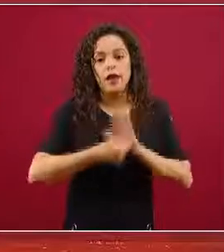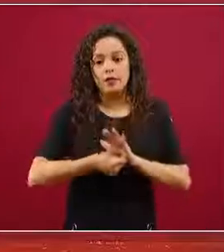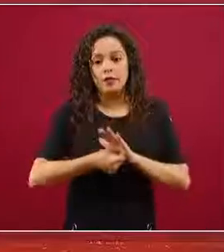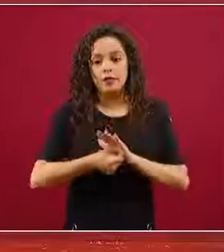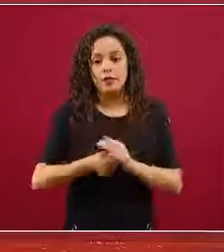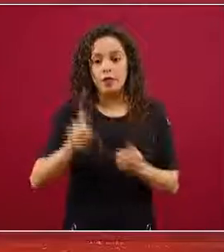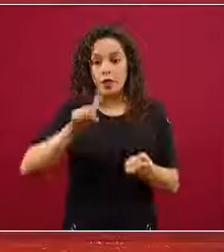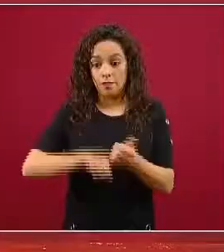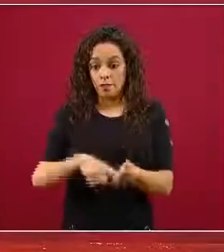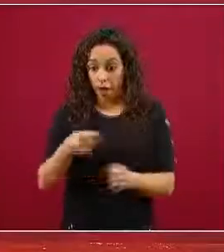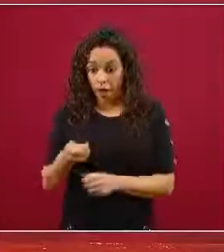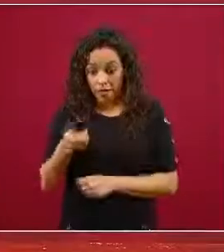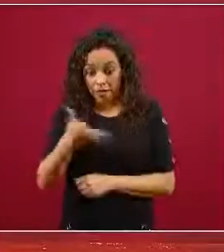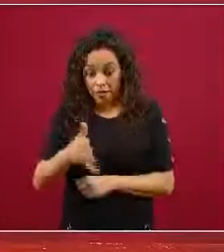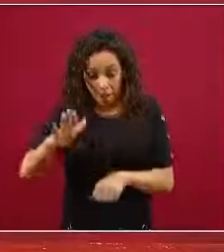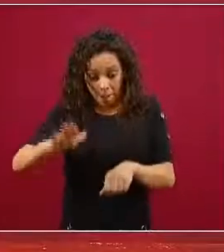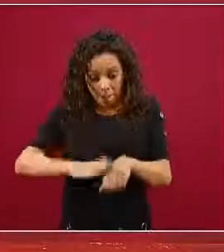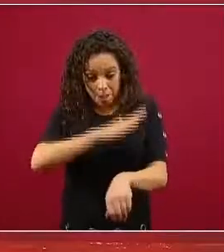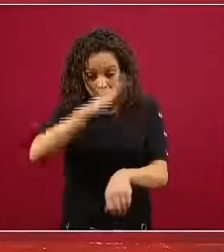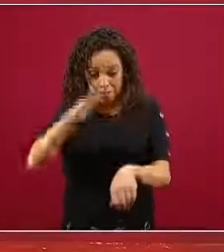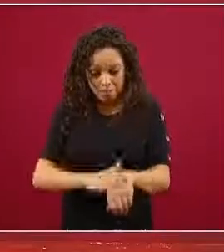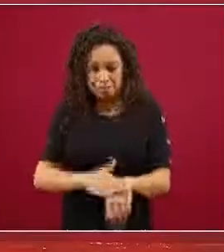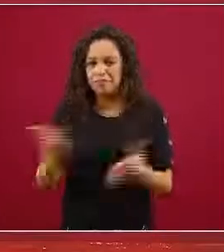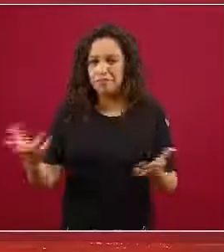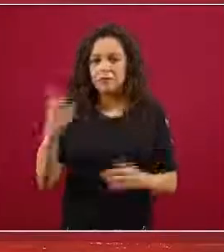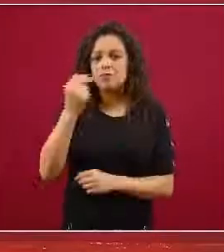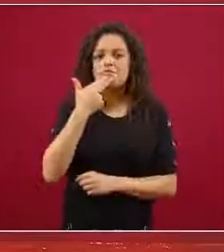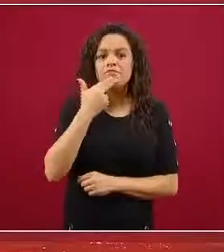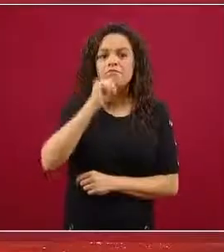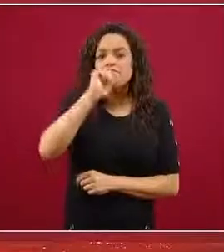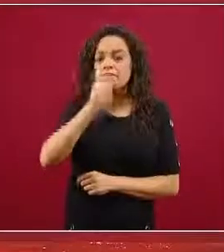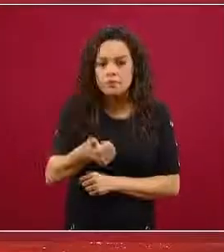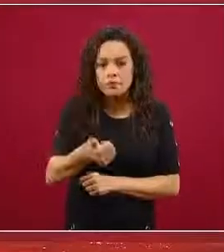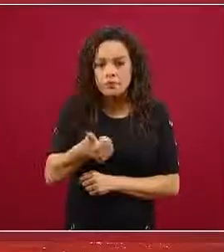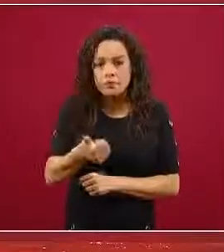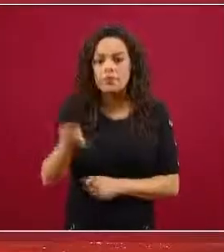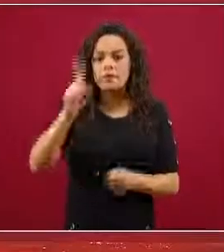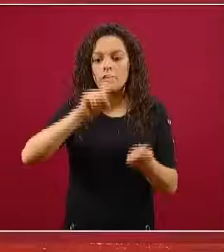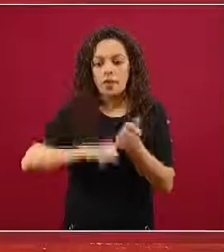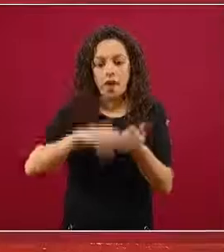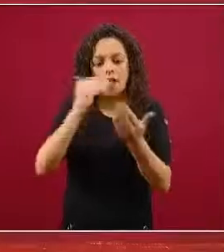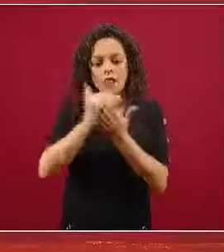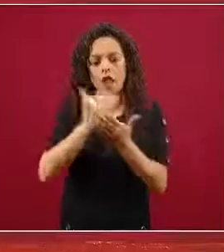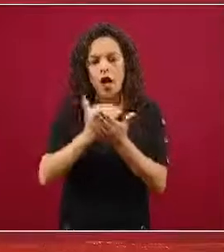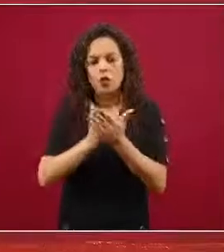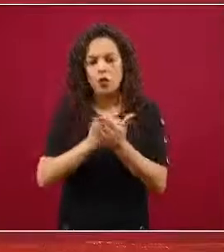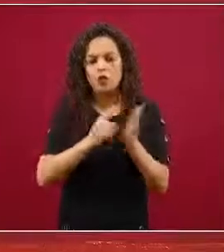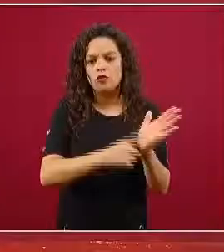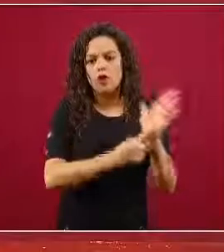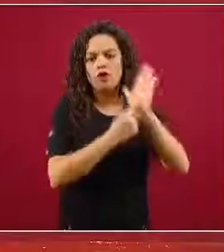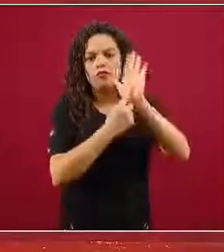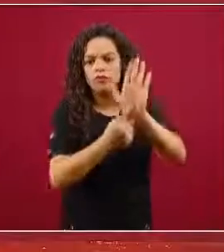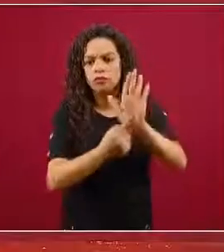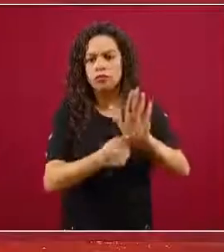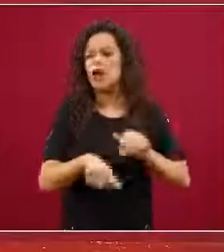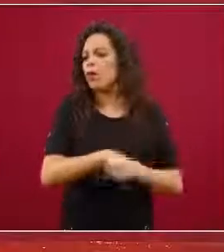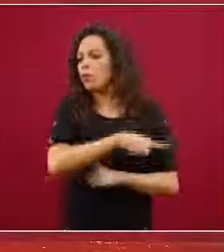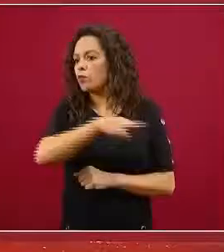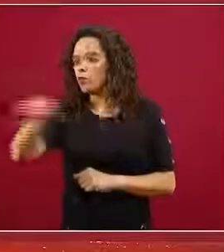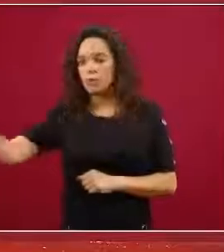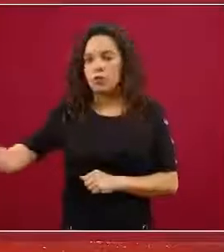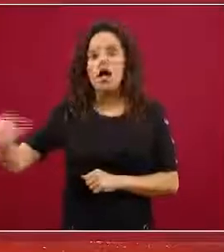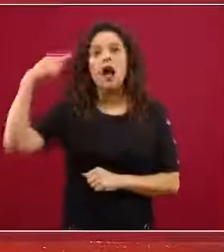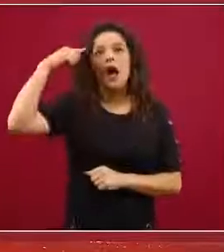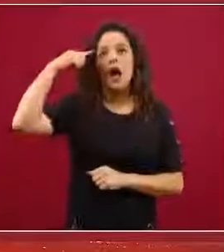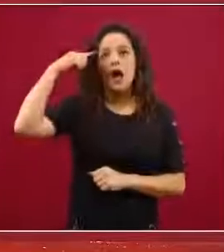calificación. Esto no tiene sentido. Aquí presentamos los datos objetivos y cada quien puede interpretar cuál es la situación de riesgo que enfrenta